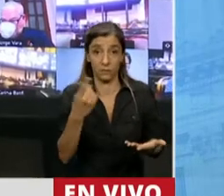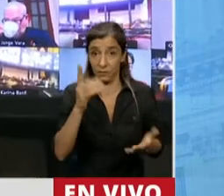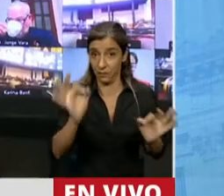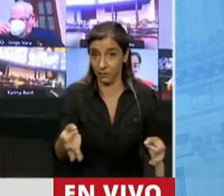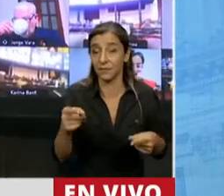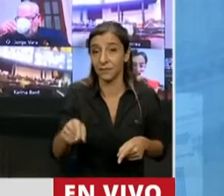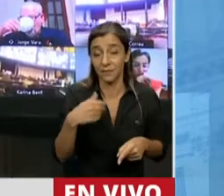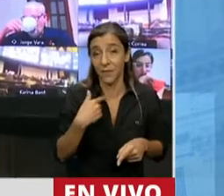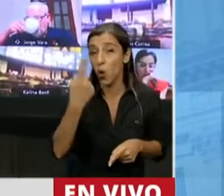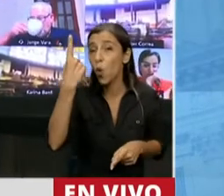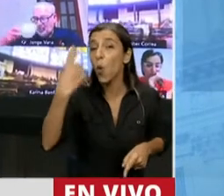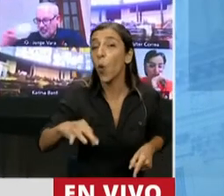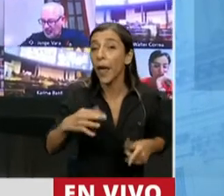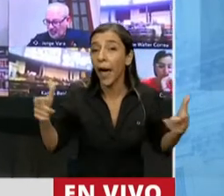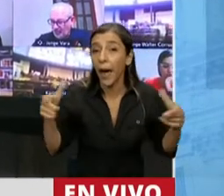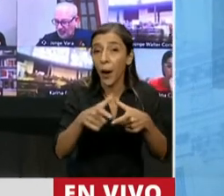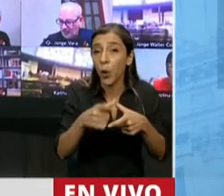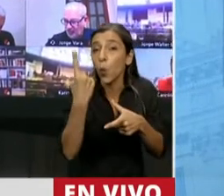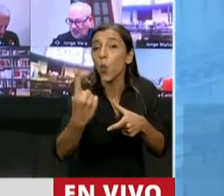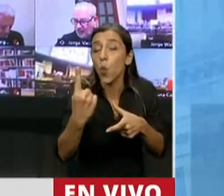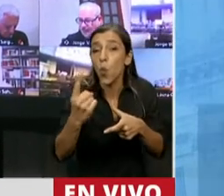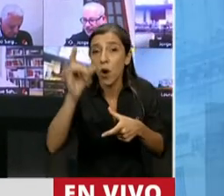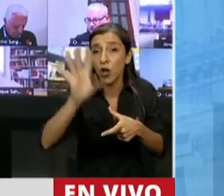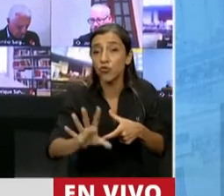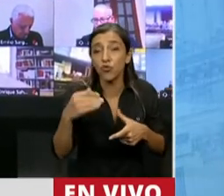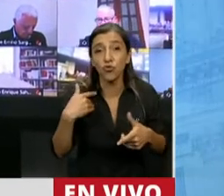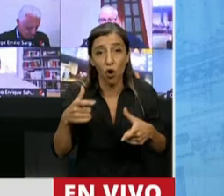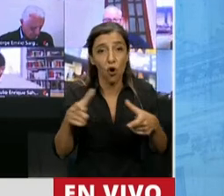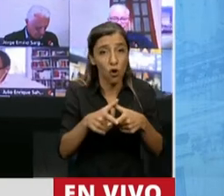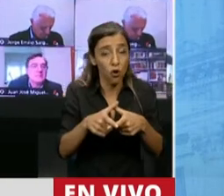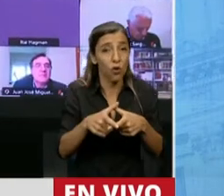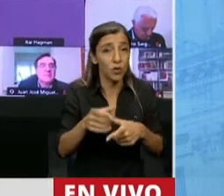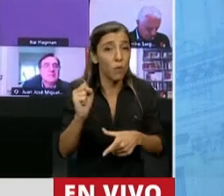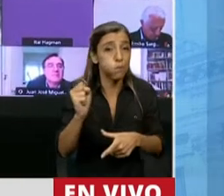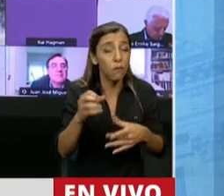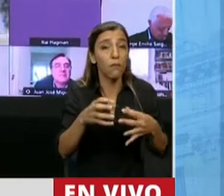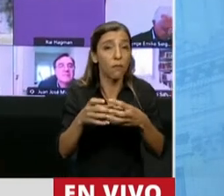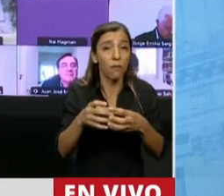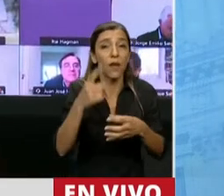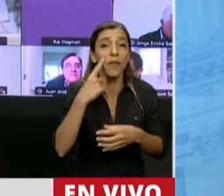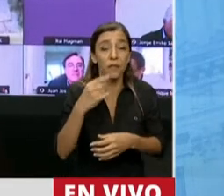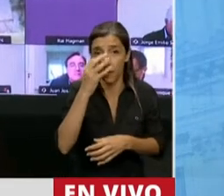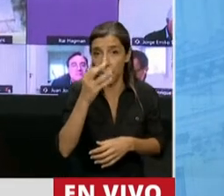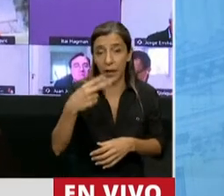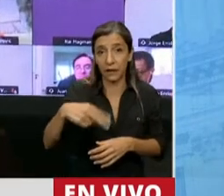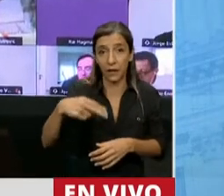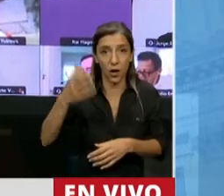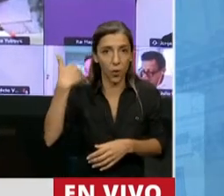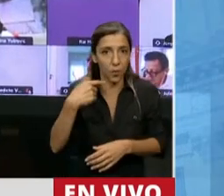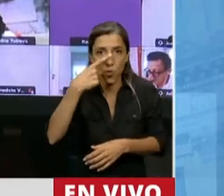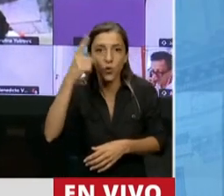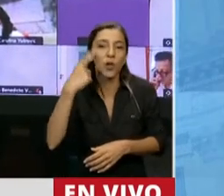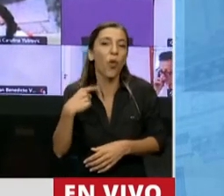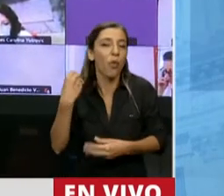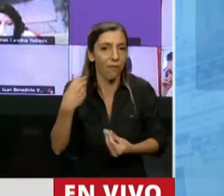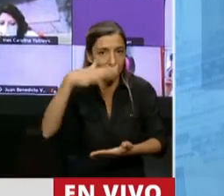las Comisiones de Asuntos Constitucionales y Presupuesto el 20 de noviembre, último día que teníamos para emitir dictamen y que